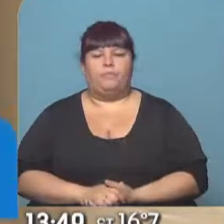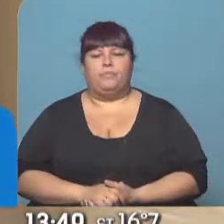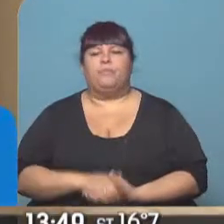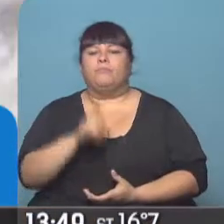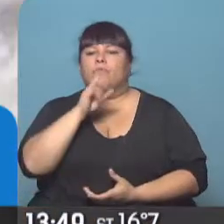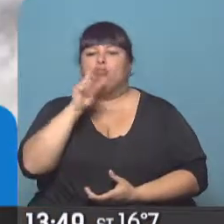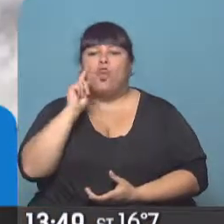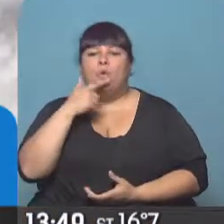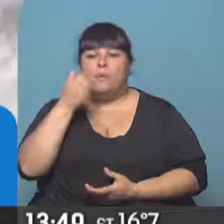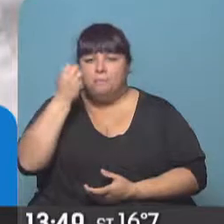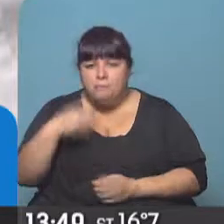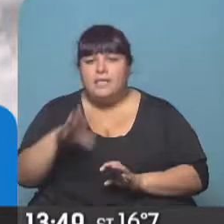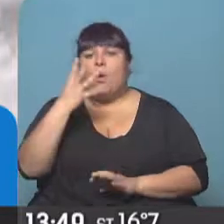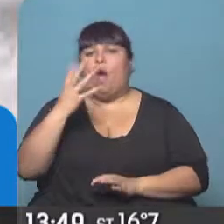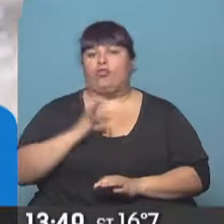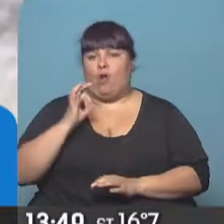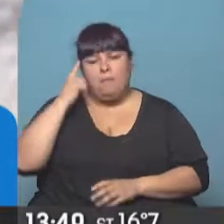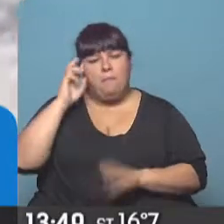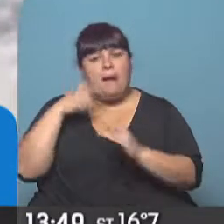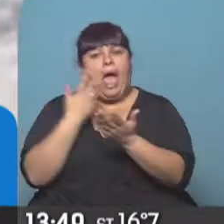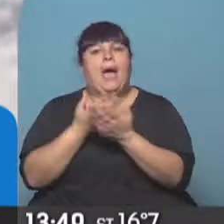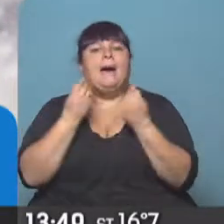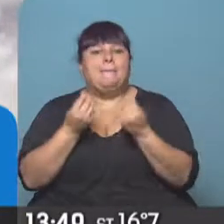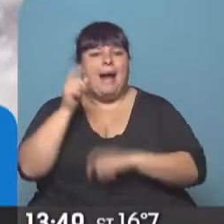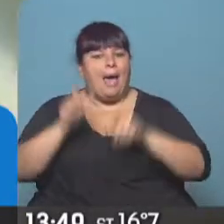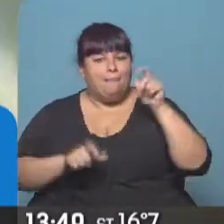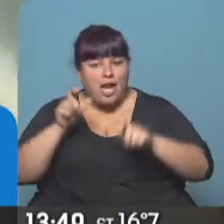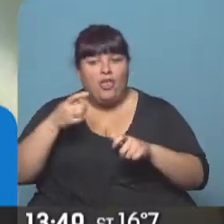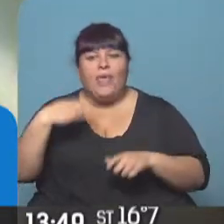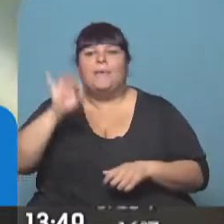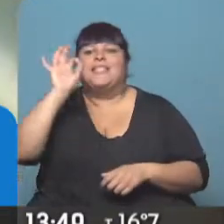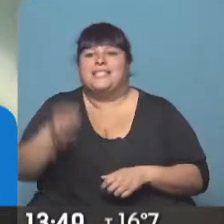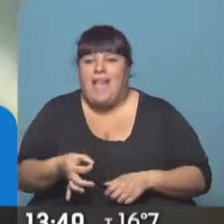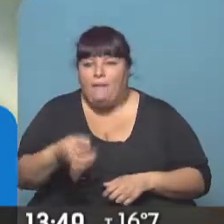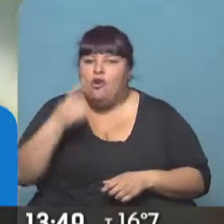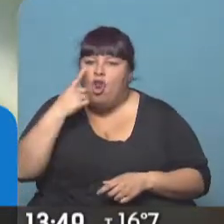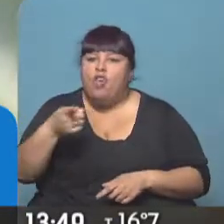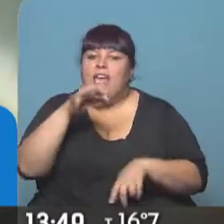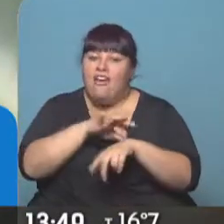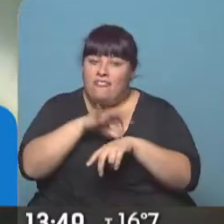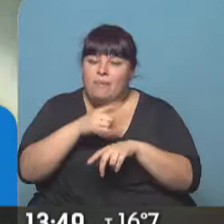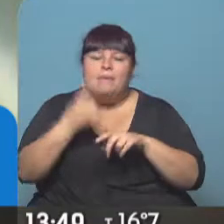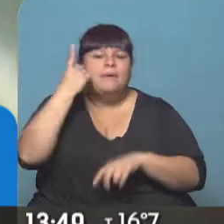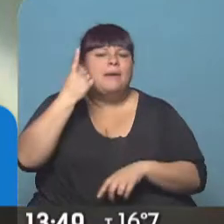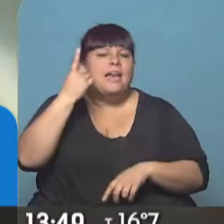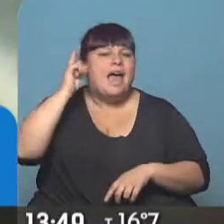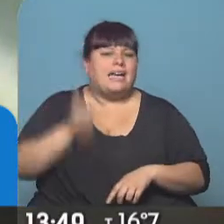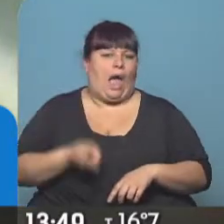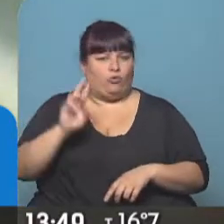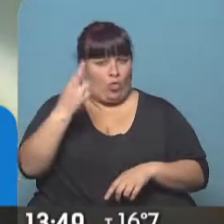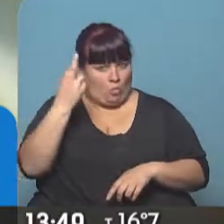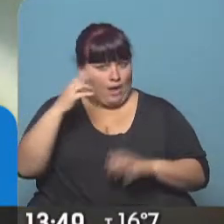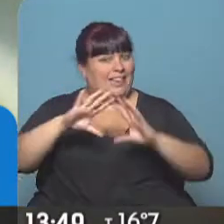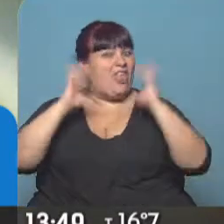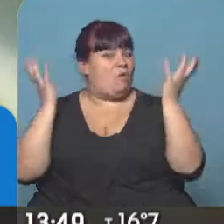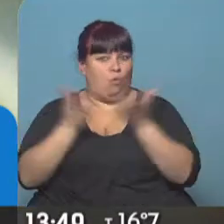trombosis surgió hace cuatro años como una iniciativa para que la gente conozca que la trombosis es la principal causa de mortalidad